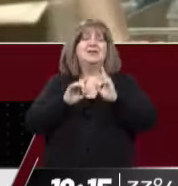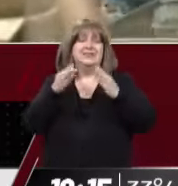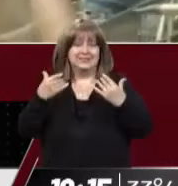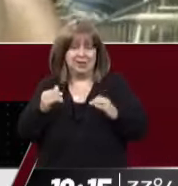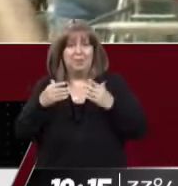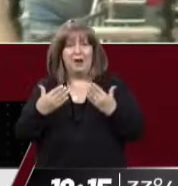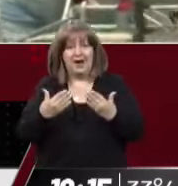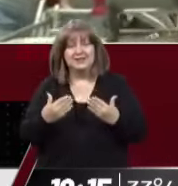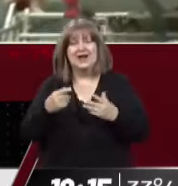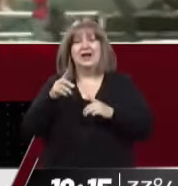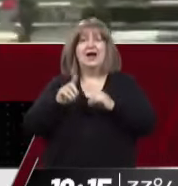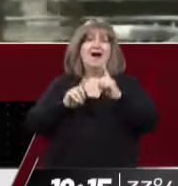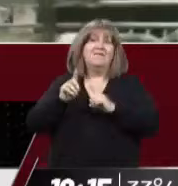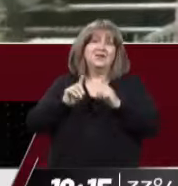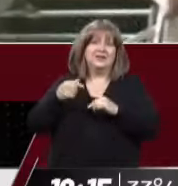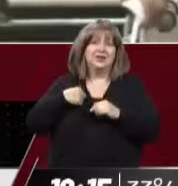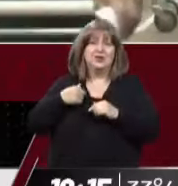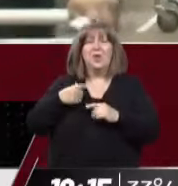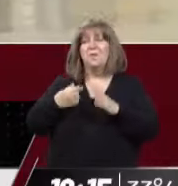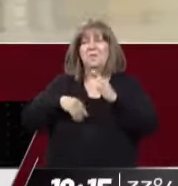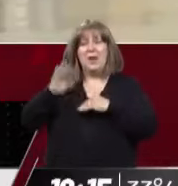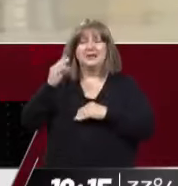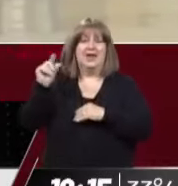donde esos productos no se conocen o